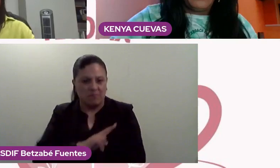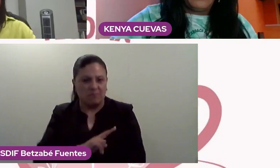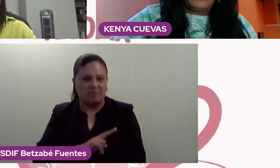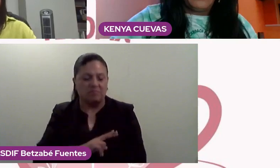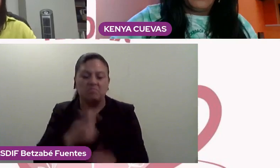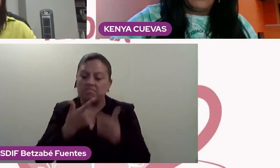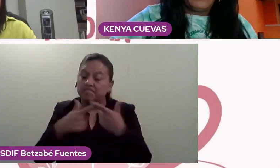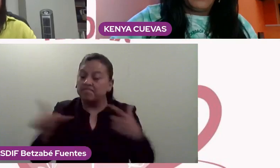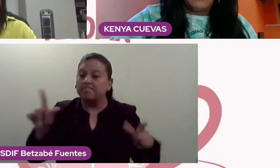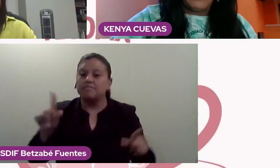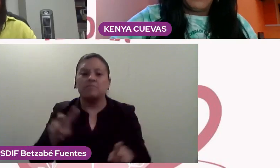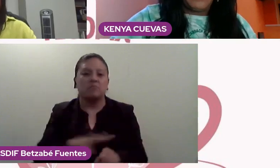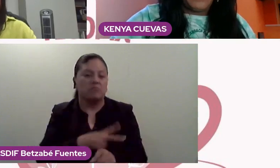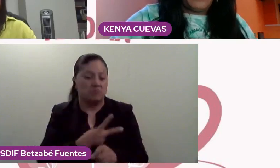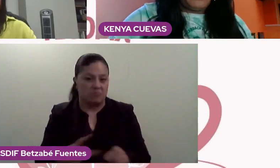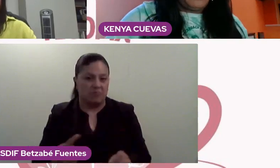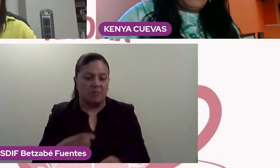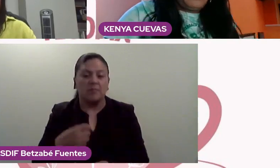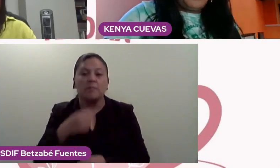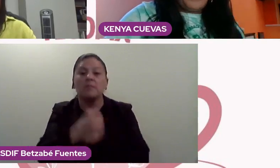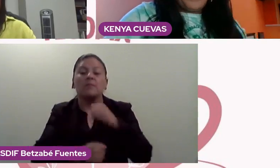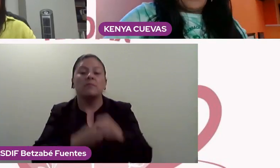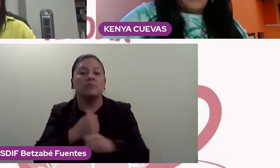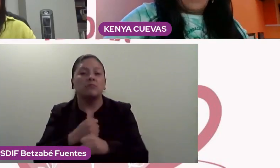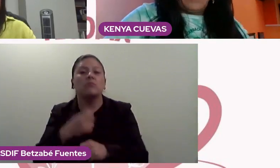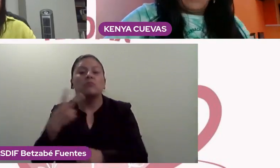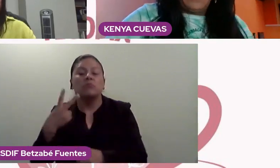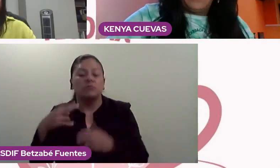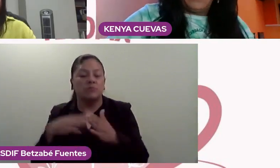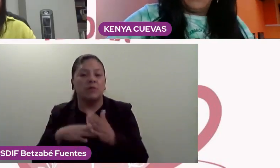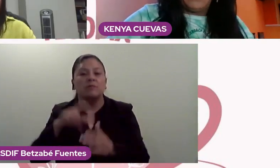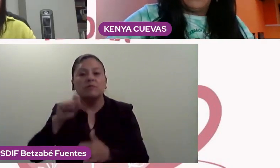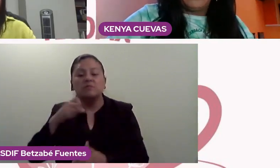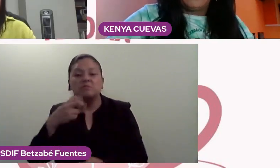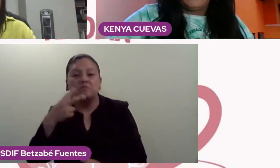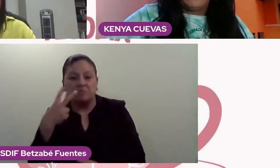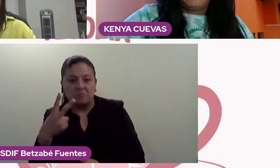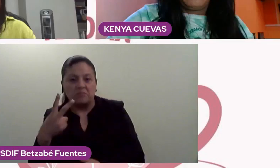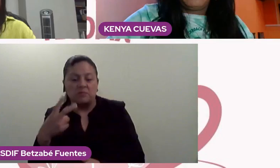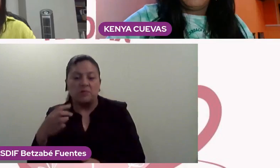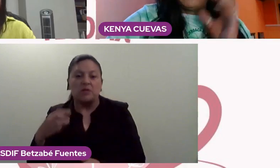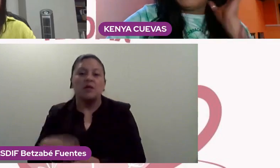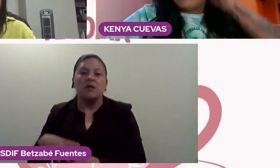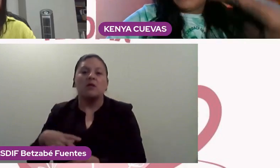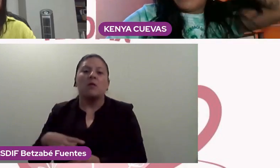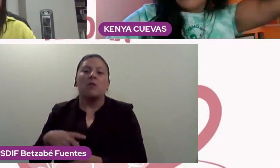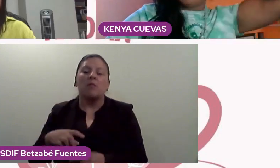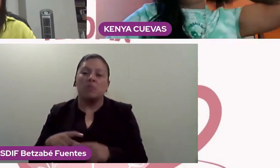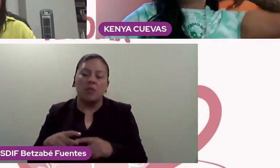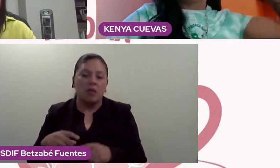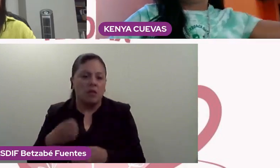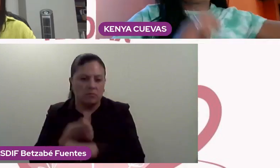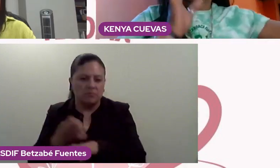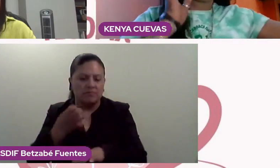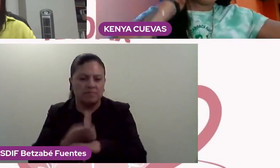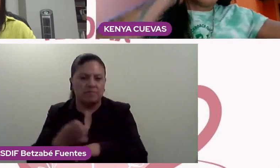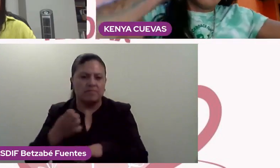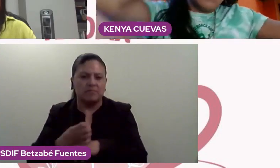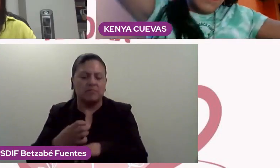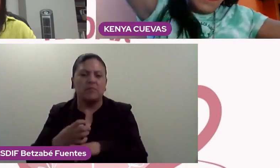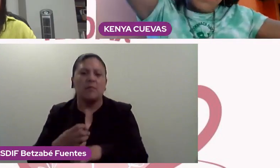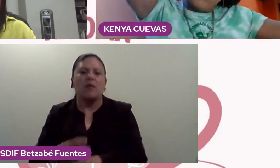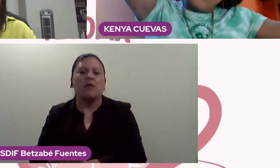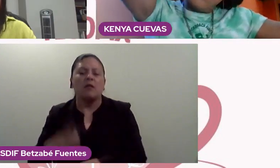en 2022, Casa Hogar Catherine Daniel Márquez en el estado de Morelos, así como en el 2023 la Casa